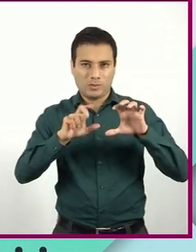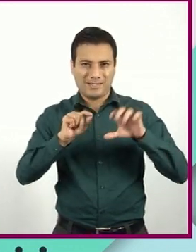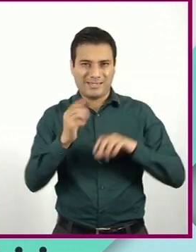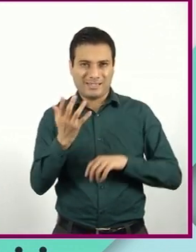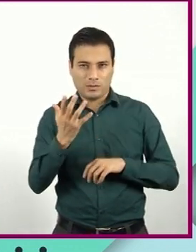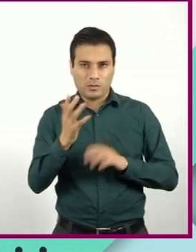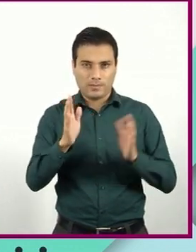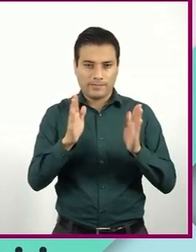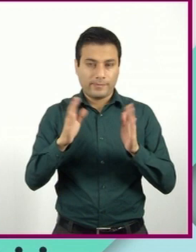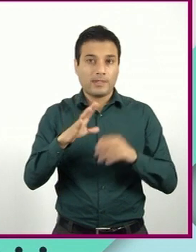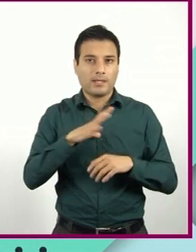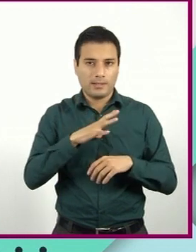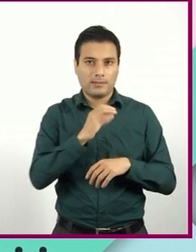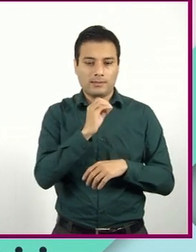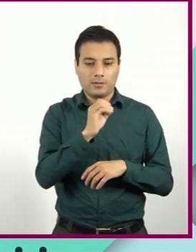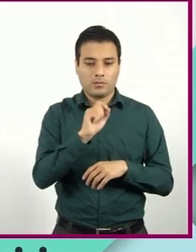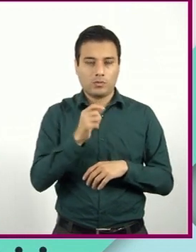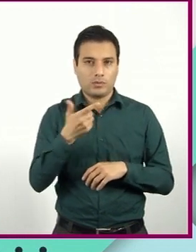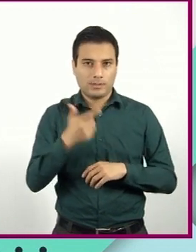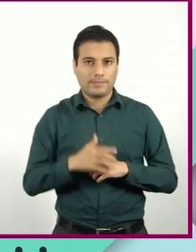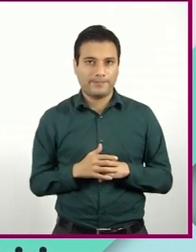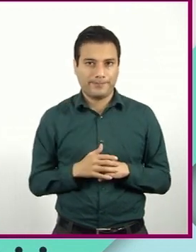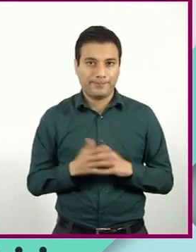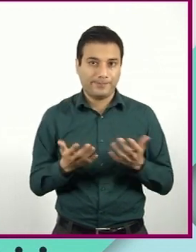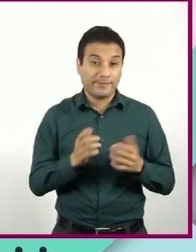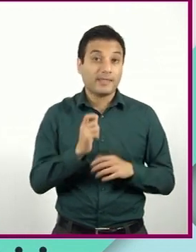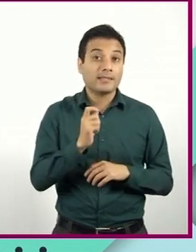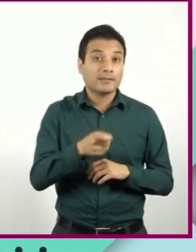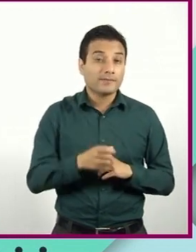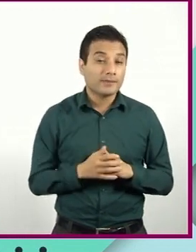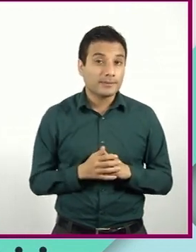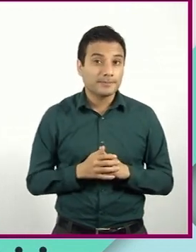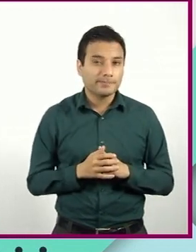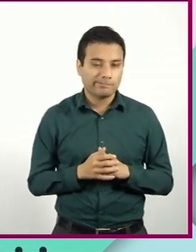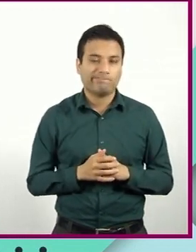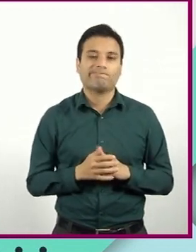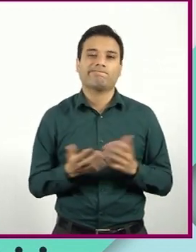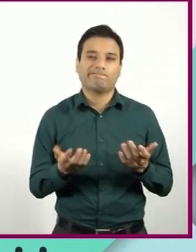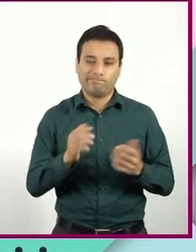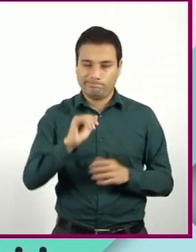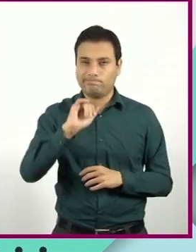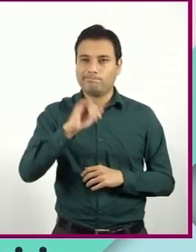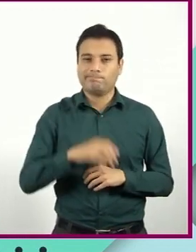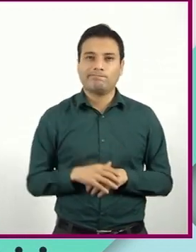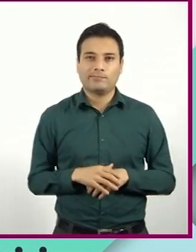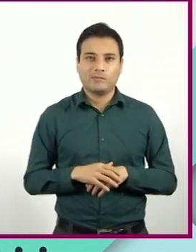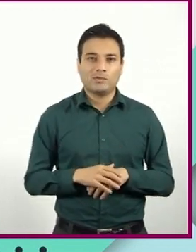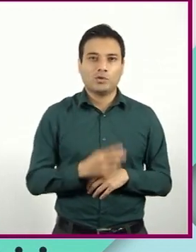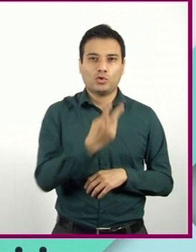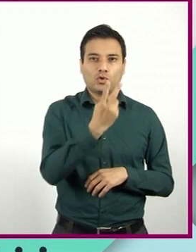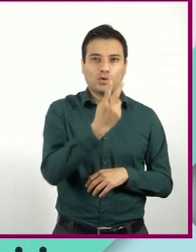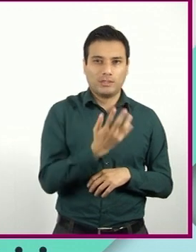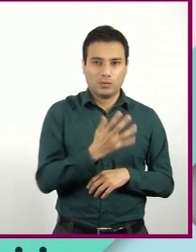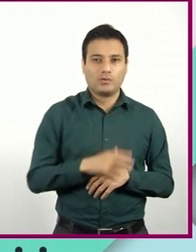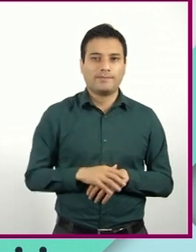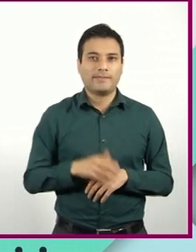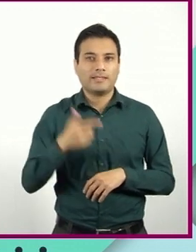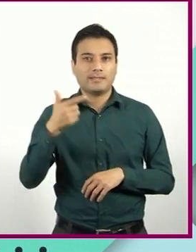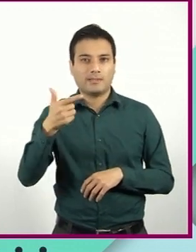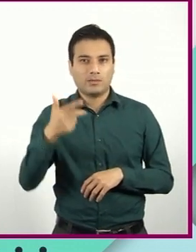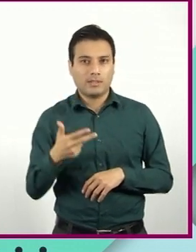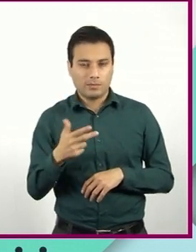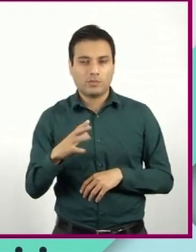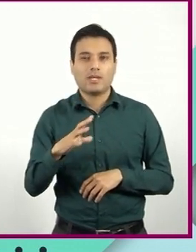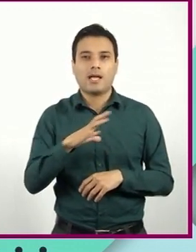0.875 encontramos el 0.7. Entonces, demostramos que entre 2/5 y 7/8 está la